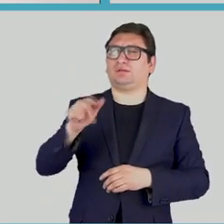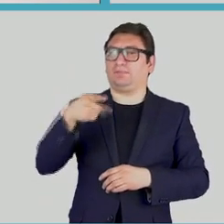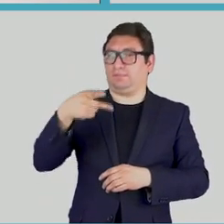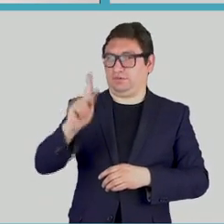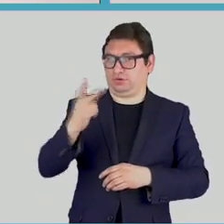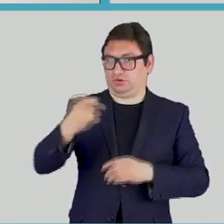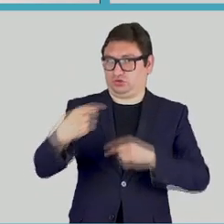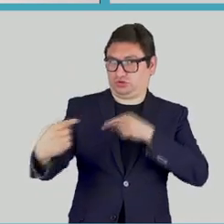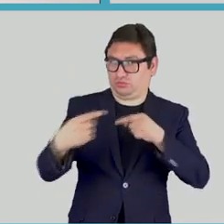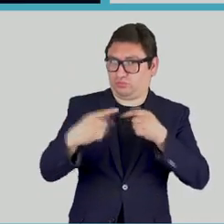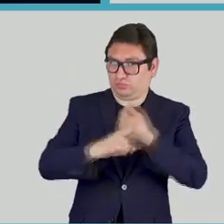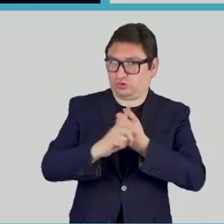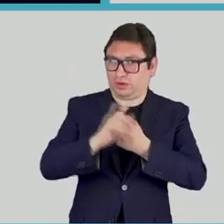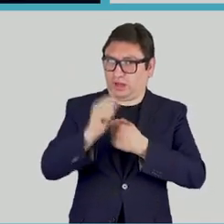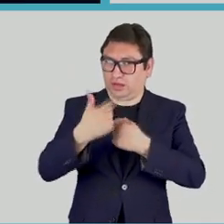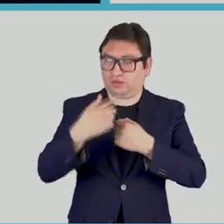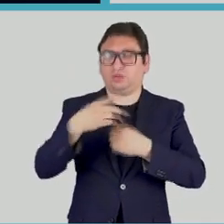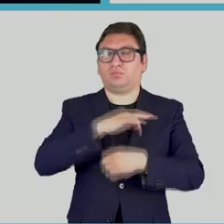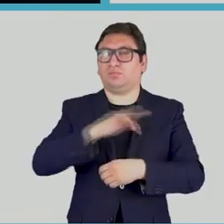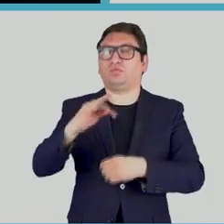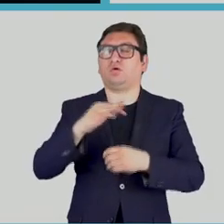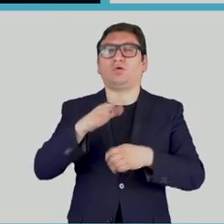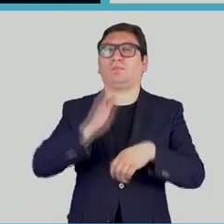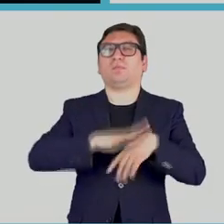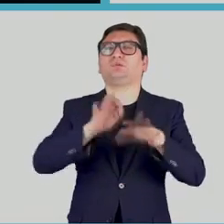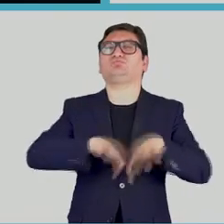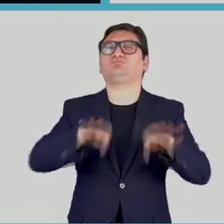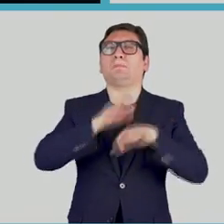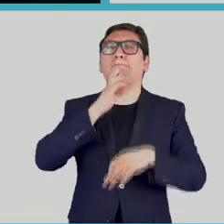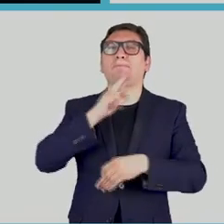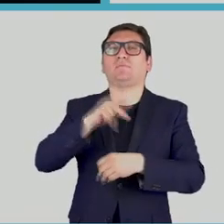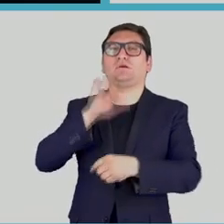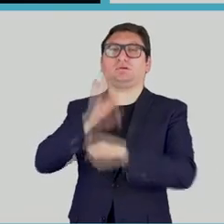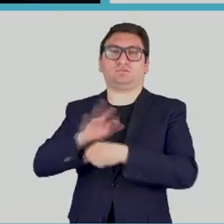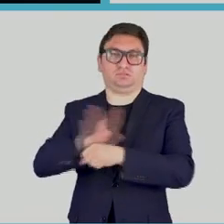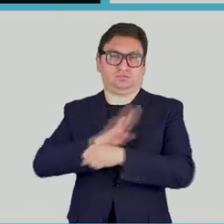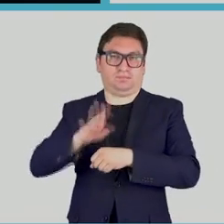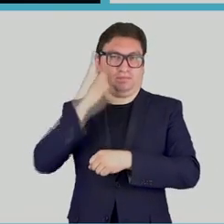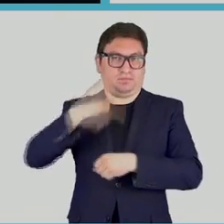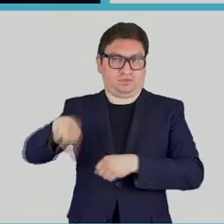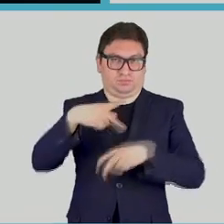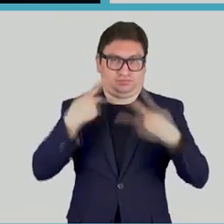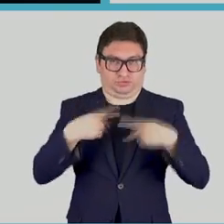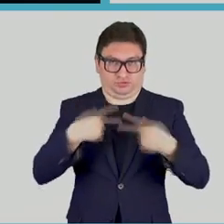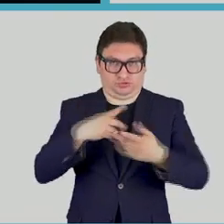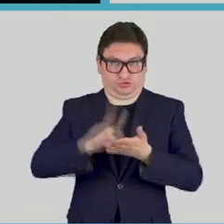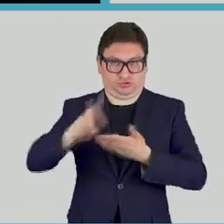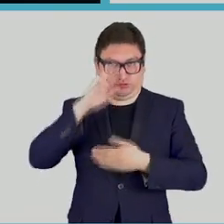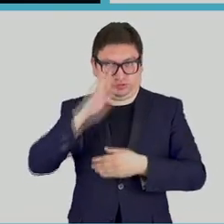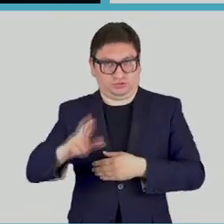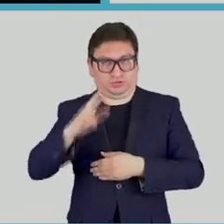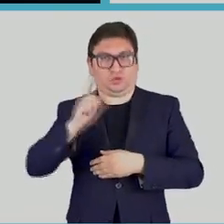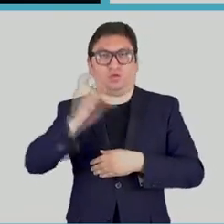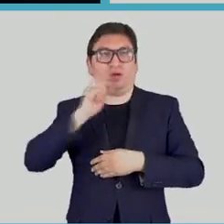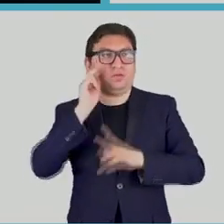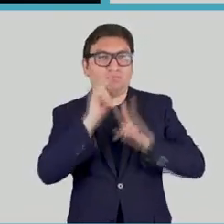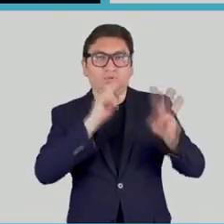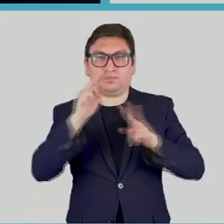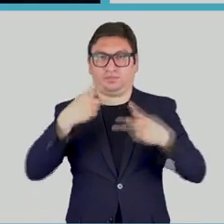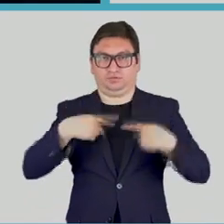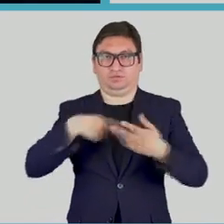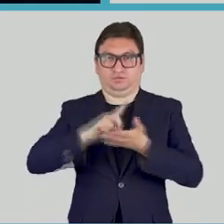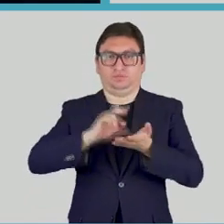si existe esta atención pues se tendría que optar por lo que mejor cubra los derechos de las audiencias de las audiencias con